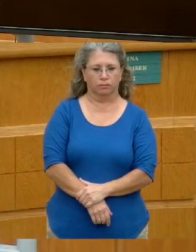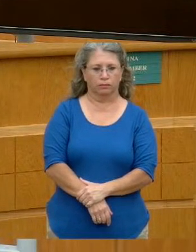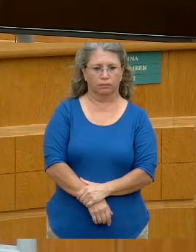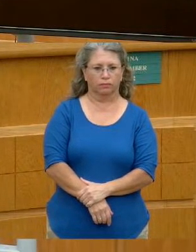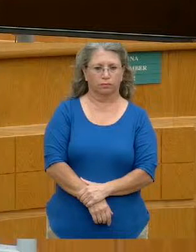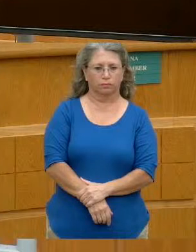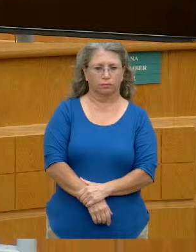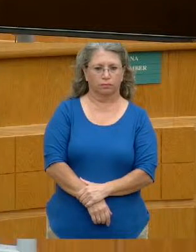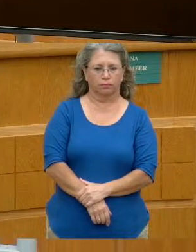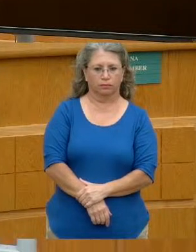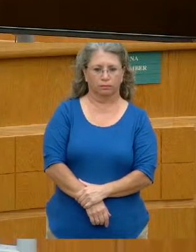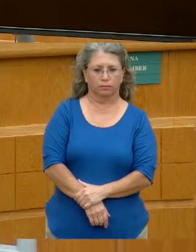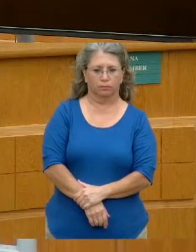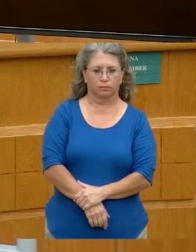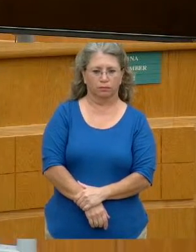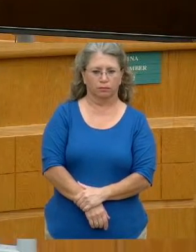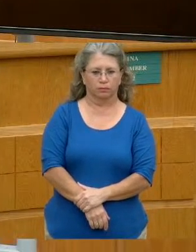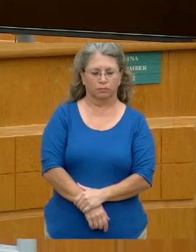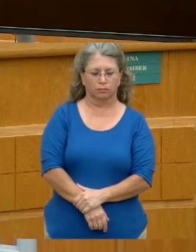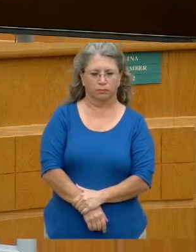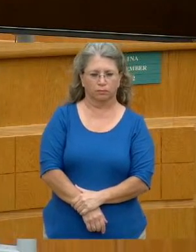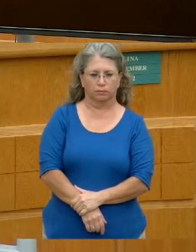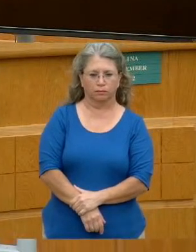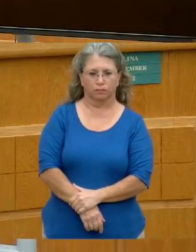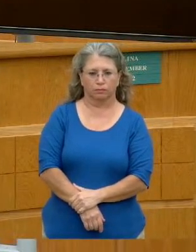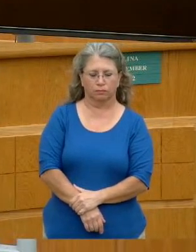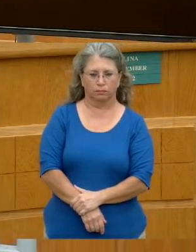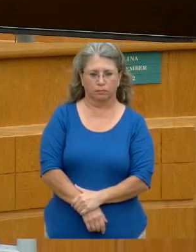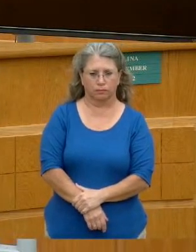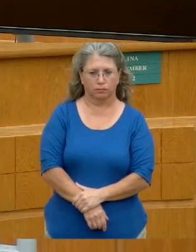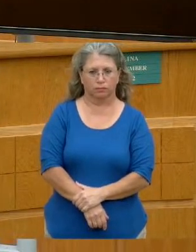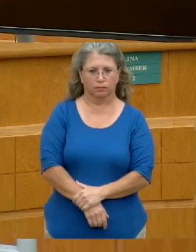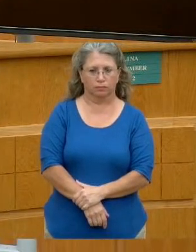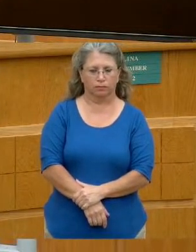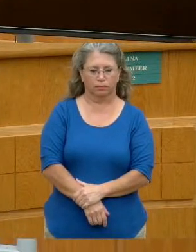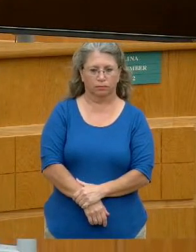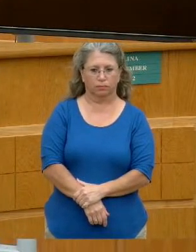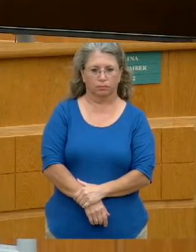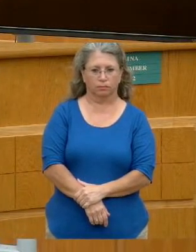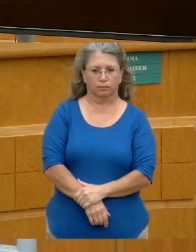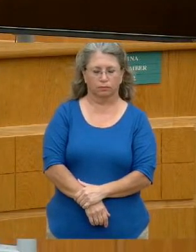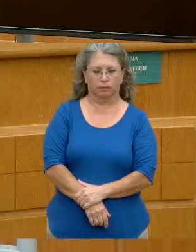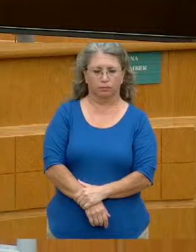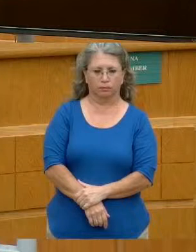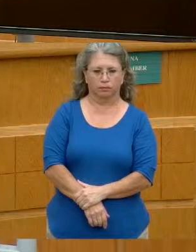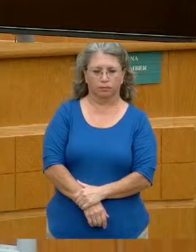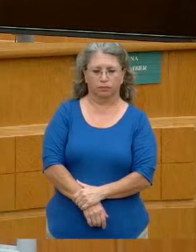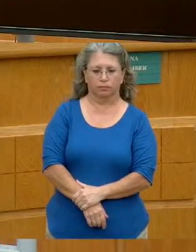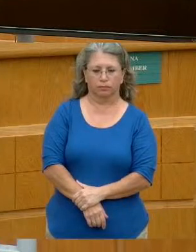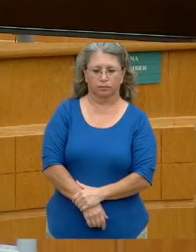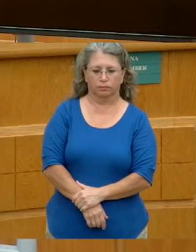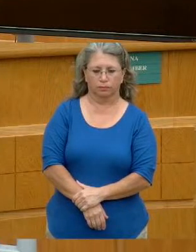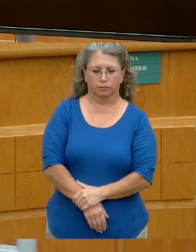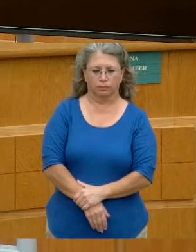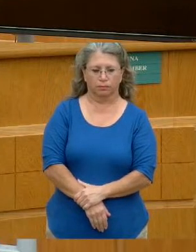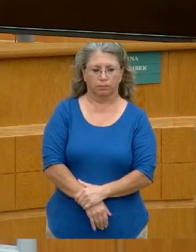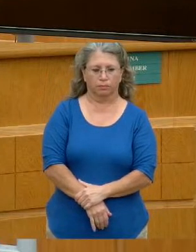el parque para vehículos recreacionales y las áreas del picnic y muelles van a estar cerradas por el mismo periodo de 4